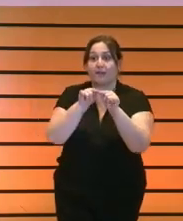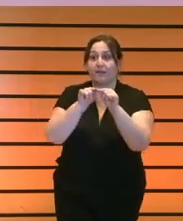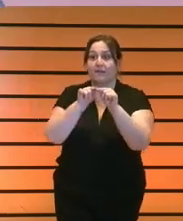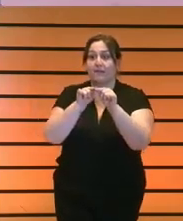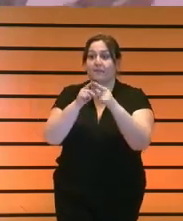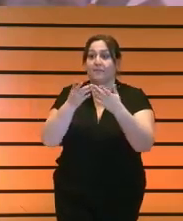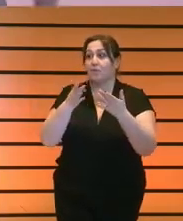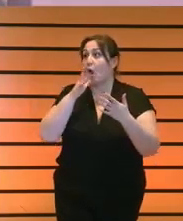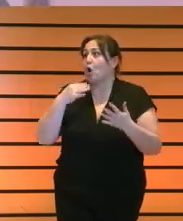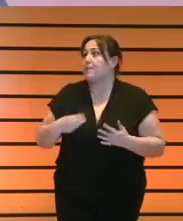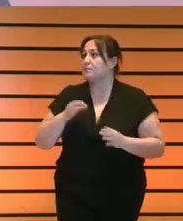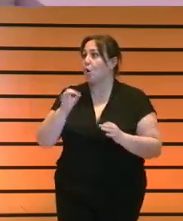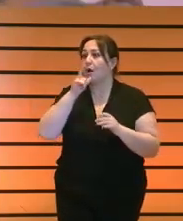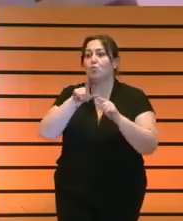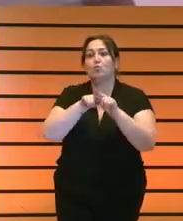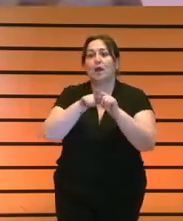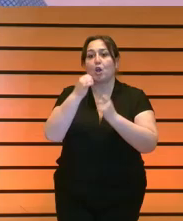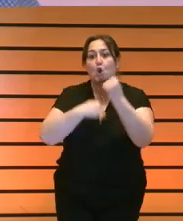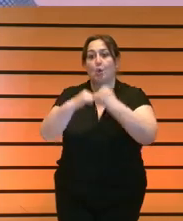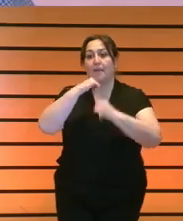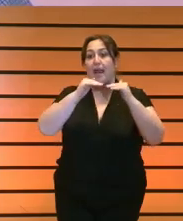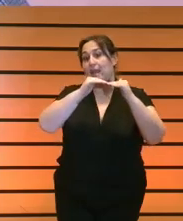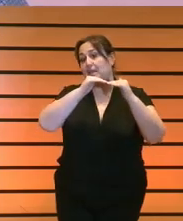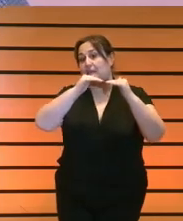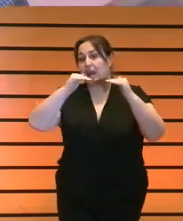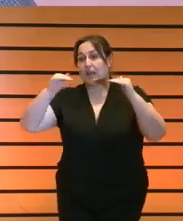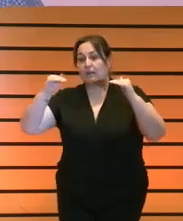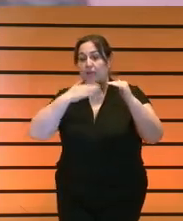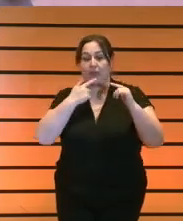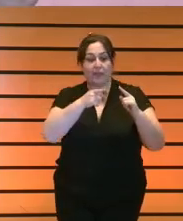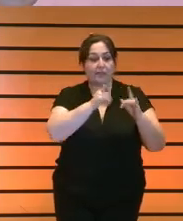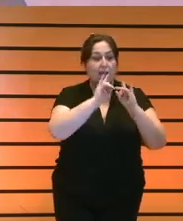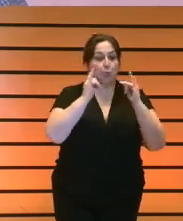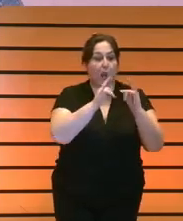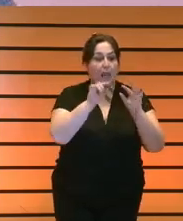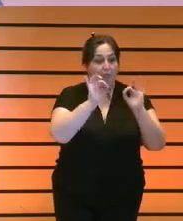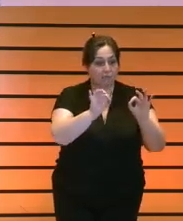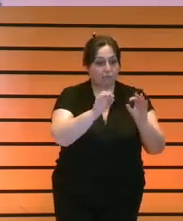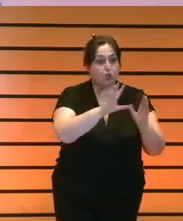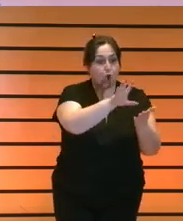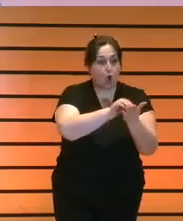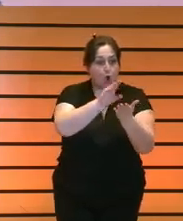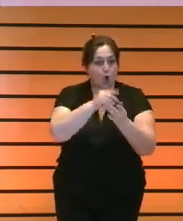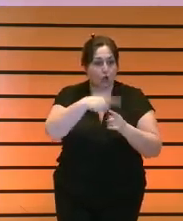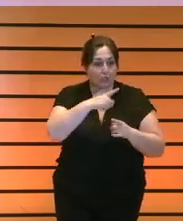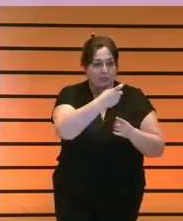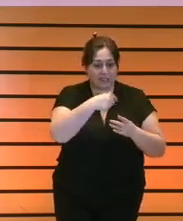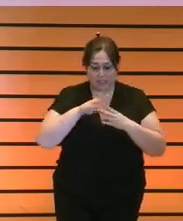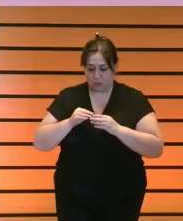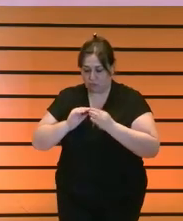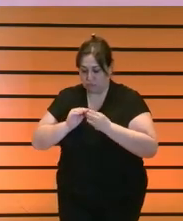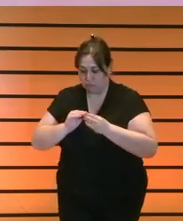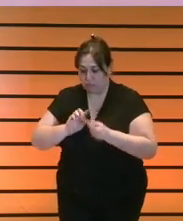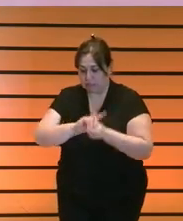torcer la curva. Ahora mismo tenemos una economía lineal que es, esta es la naturaleza, extraigo lo que necesito, lo produzco, lo